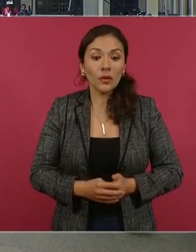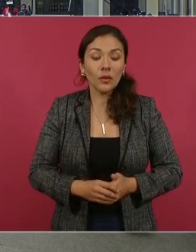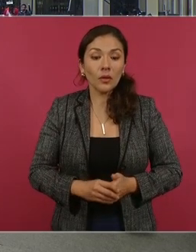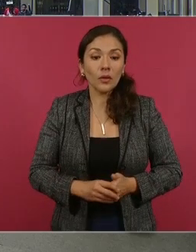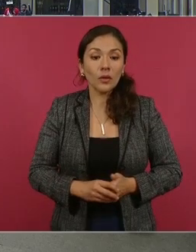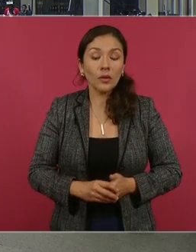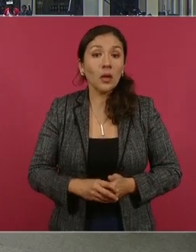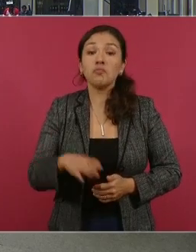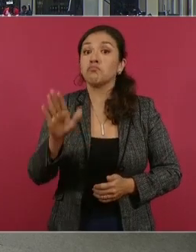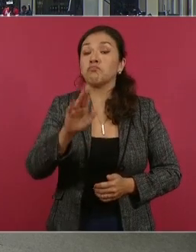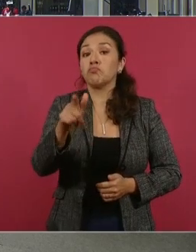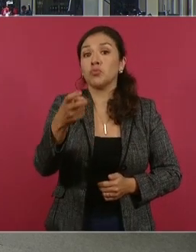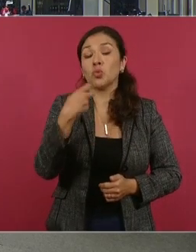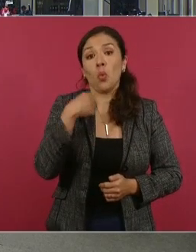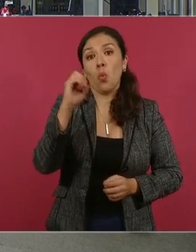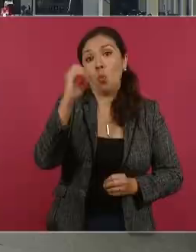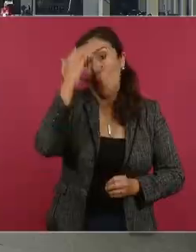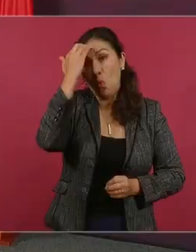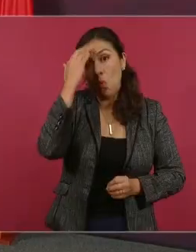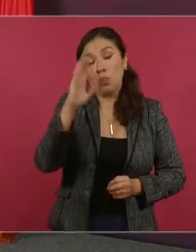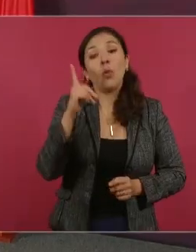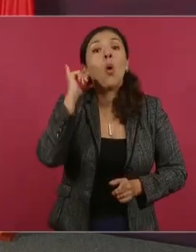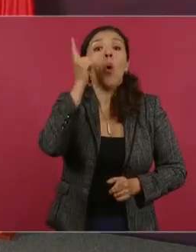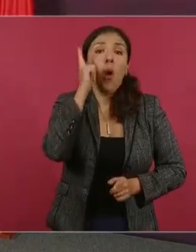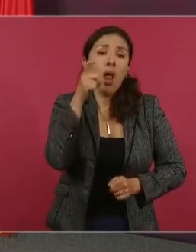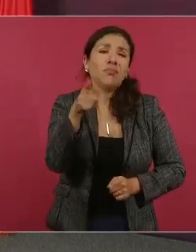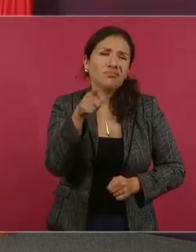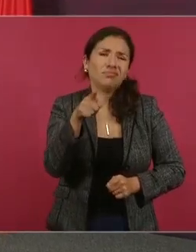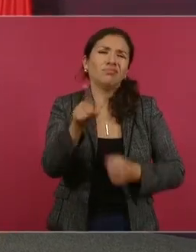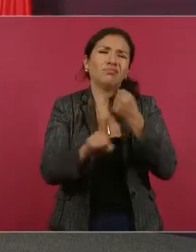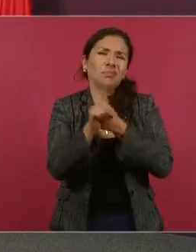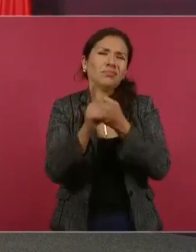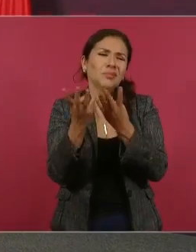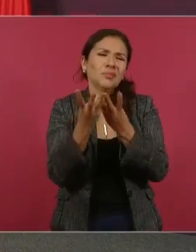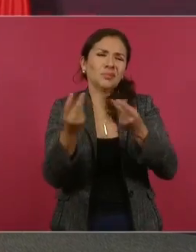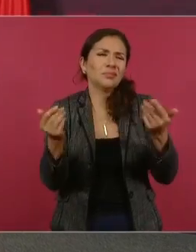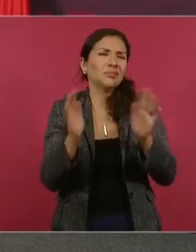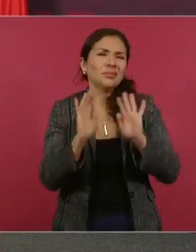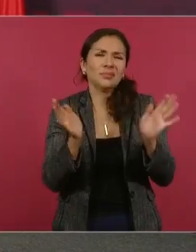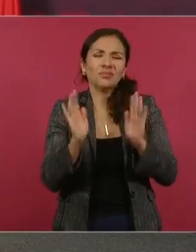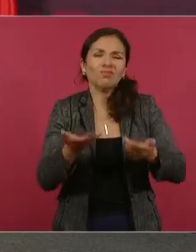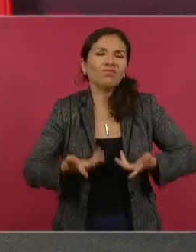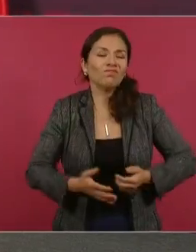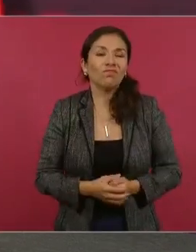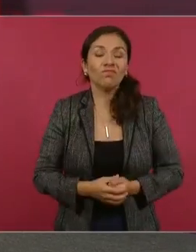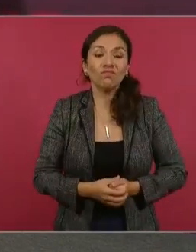Ah, no tenía información, pero ojalá y se resuelva. Ya